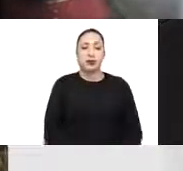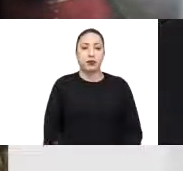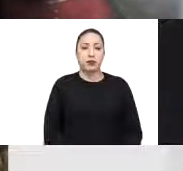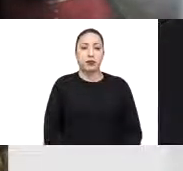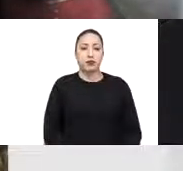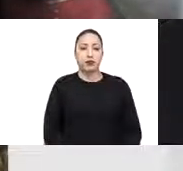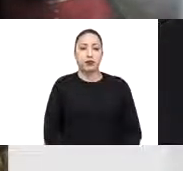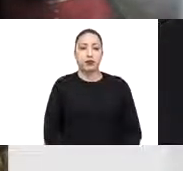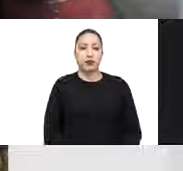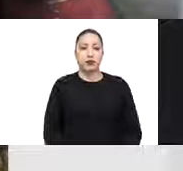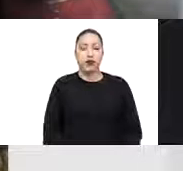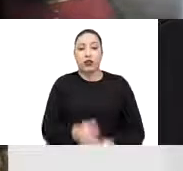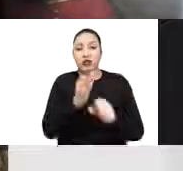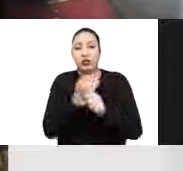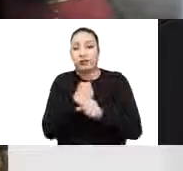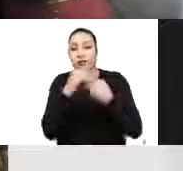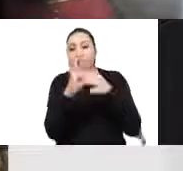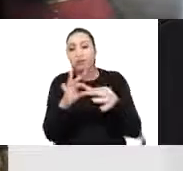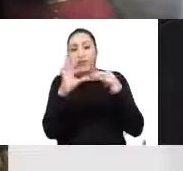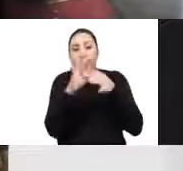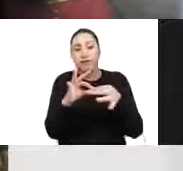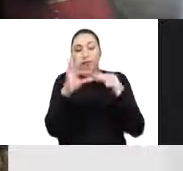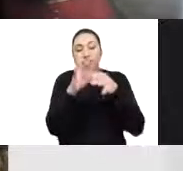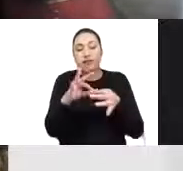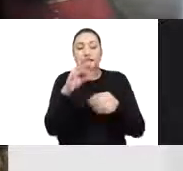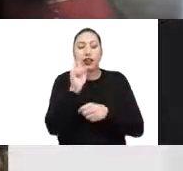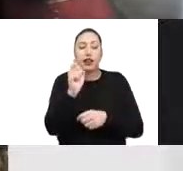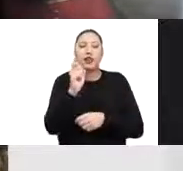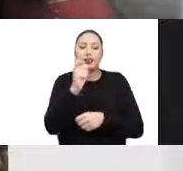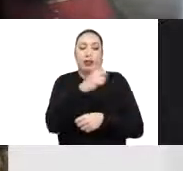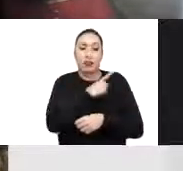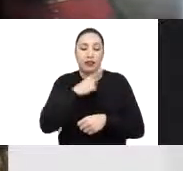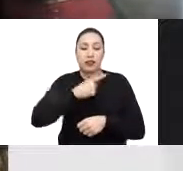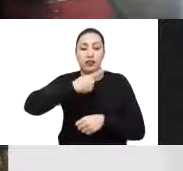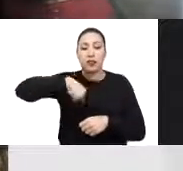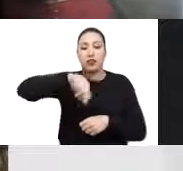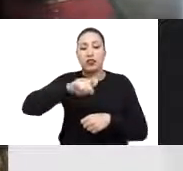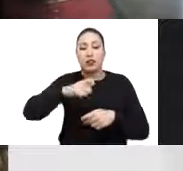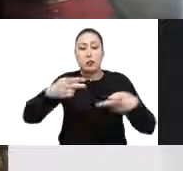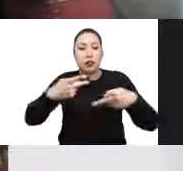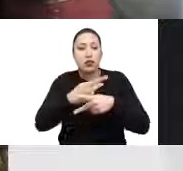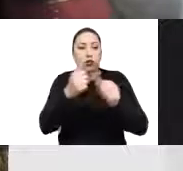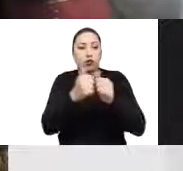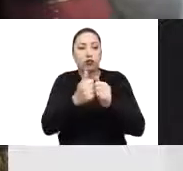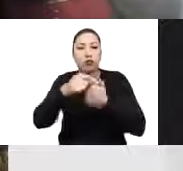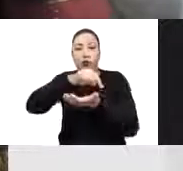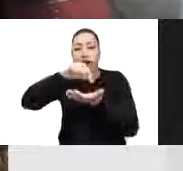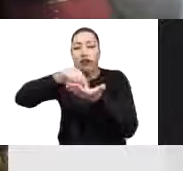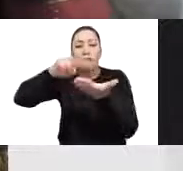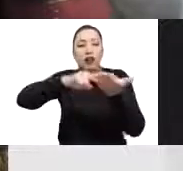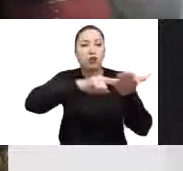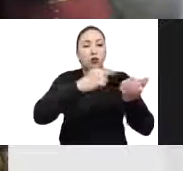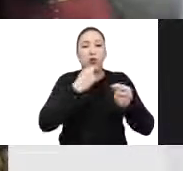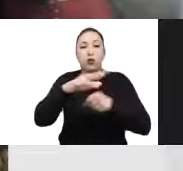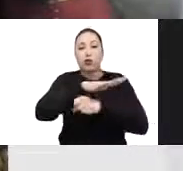hablando de esta inseparabilidad que tendríamos que tener en la concepción holística de los ecosistemas y del agua